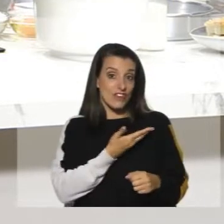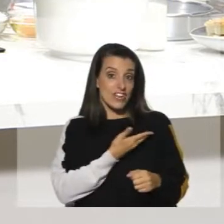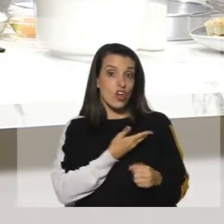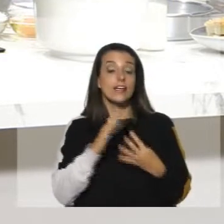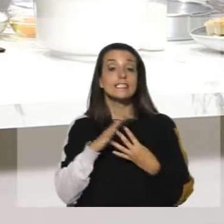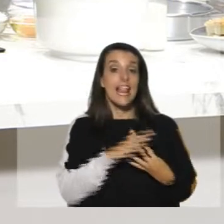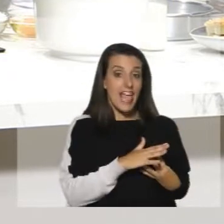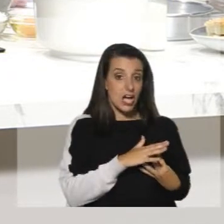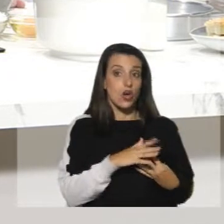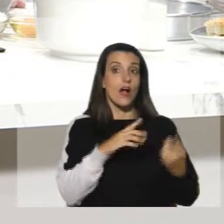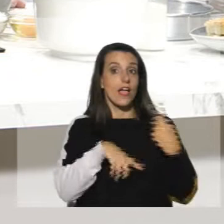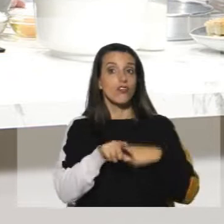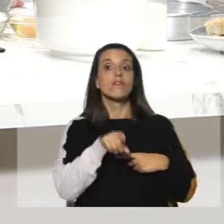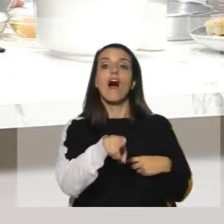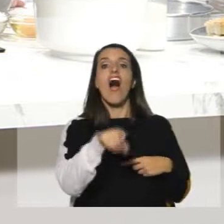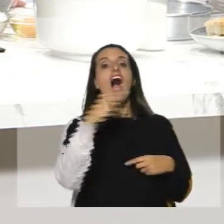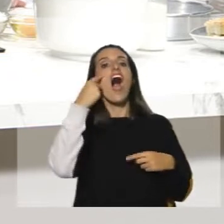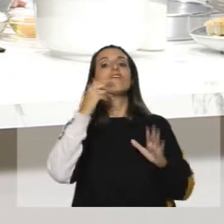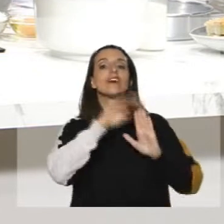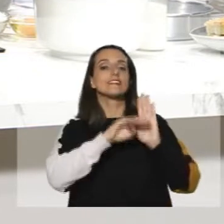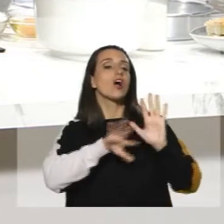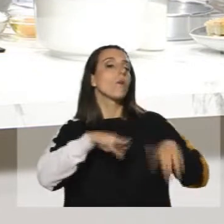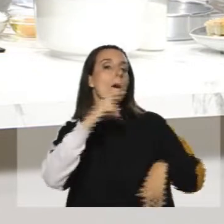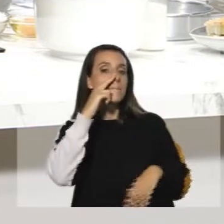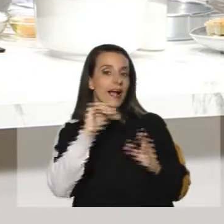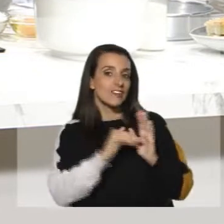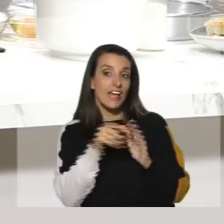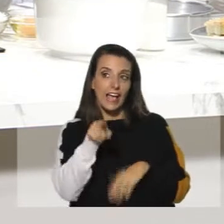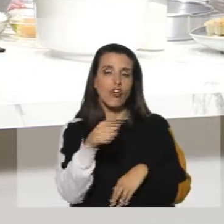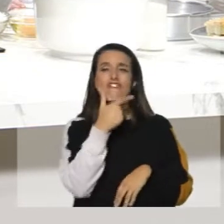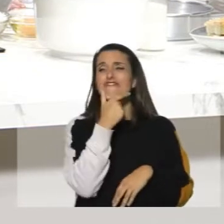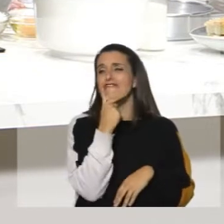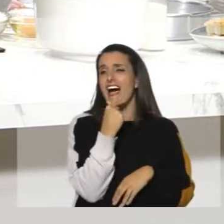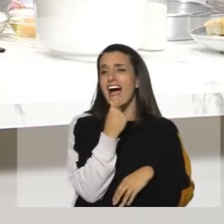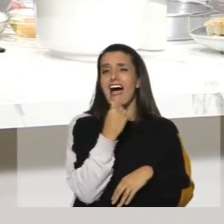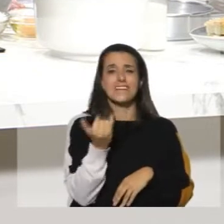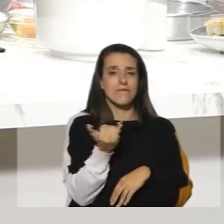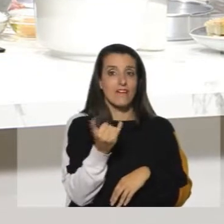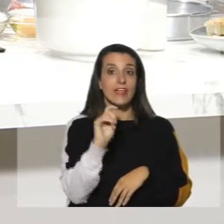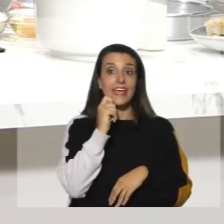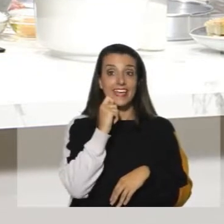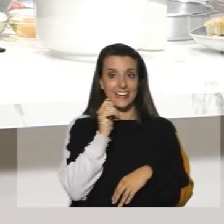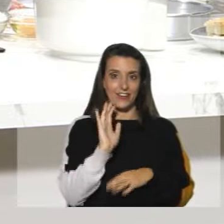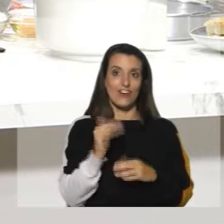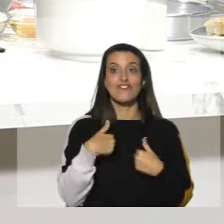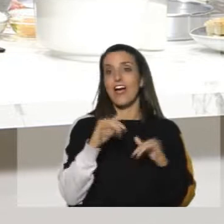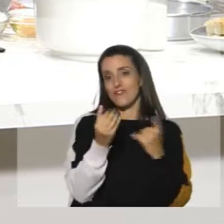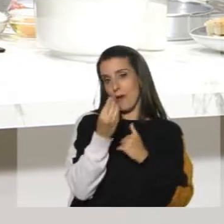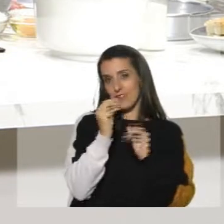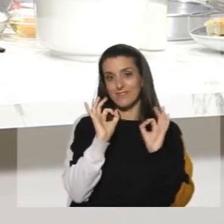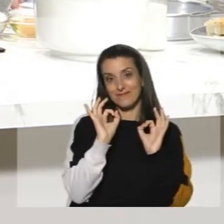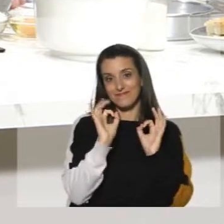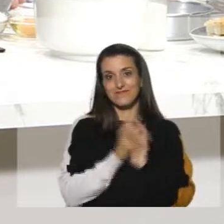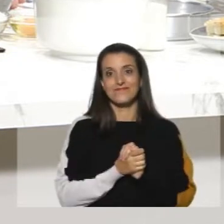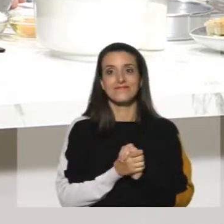celíaco. Mirá. Así que voy a estar muy atento a los pancitos de queso, mamá, esos son fáciles. Sí, y además son riquísimos. Puedo decir, pues ya probé. Ya probó uno. Vamos con